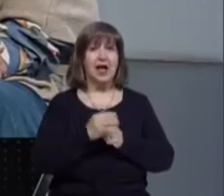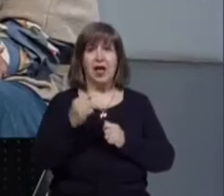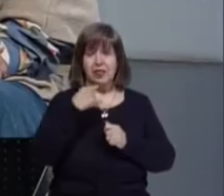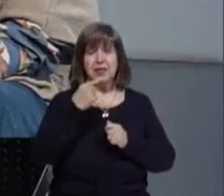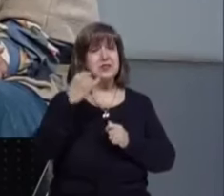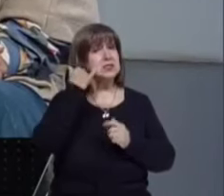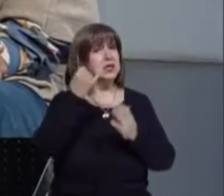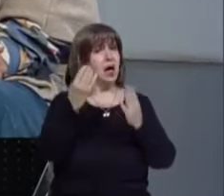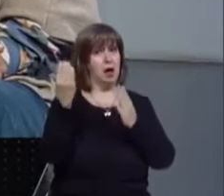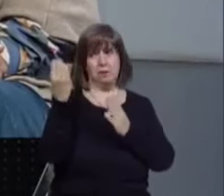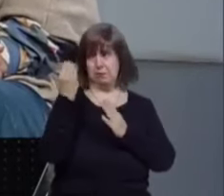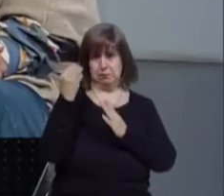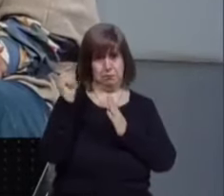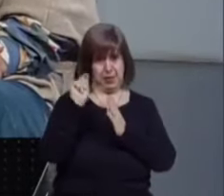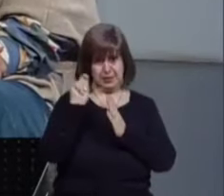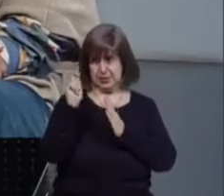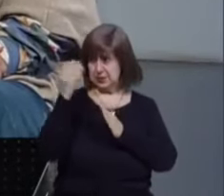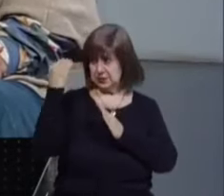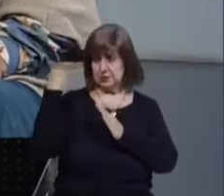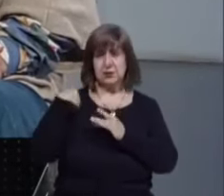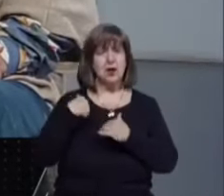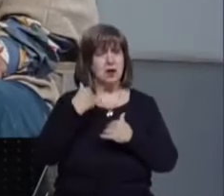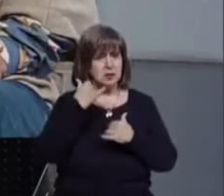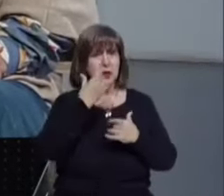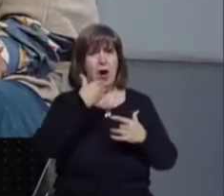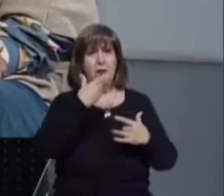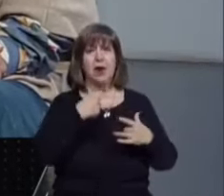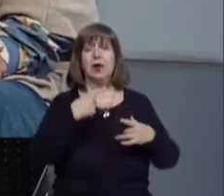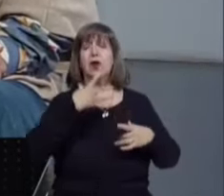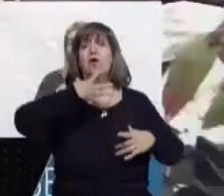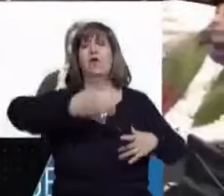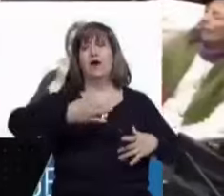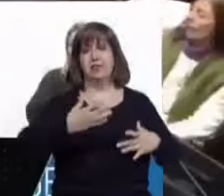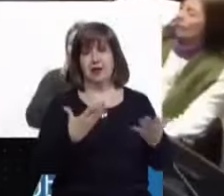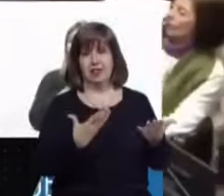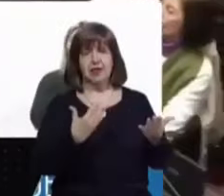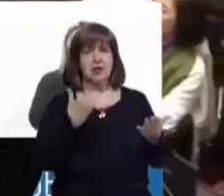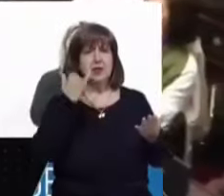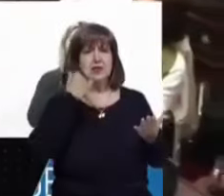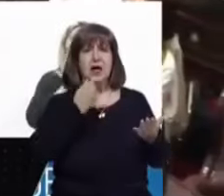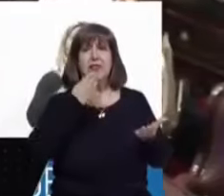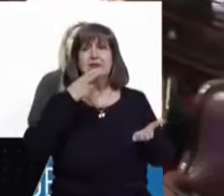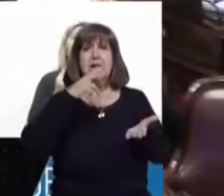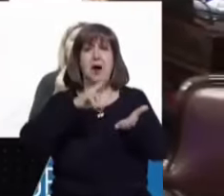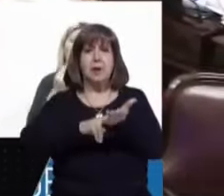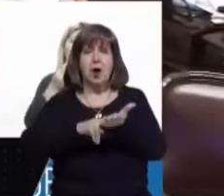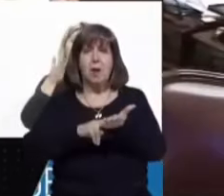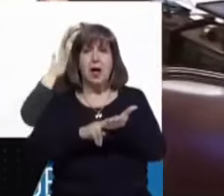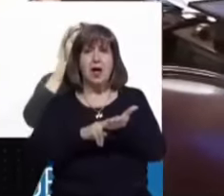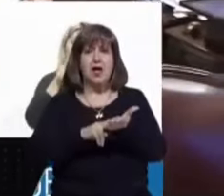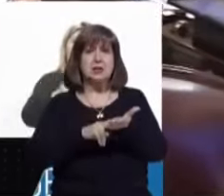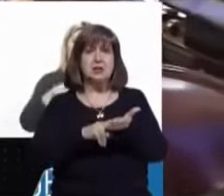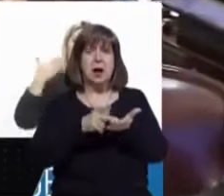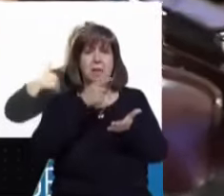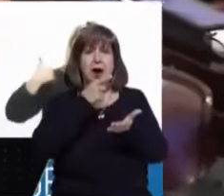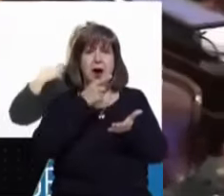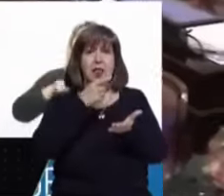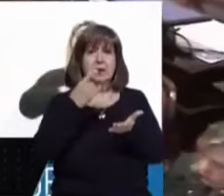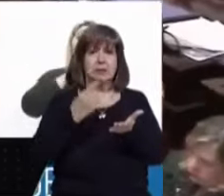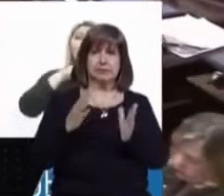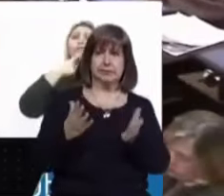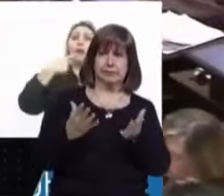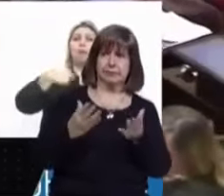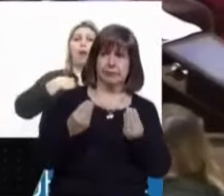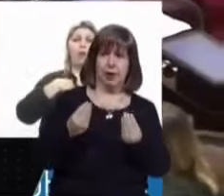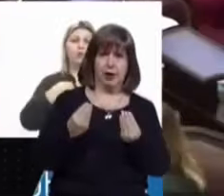durante estos meses es hablar con hechos. Sabemos que nada de lo que prometamos va a ser tomado seriamente. Es porque esta vez